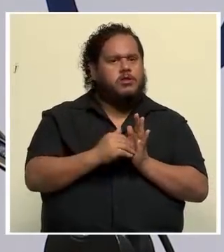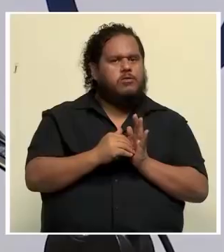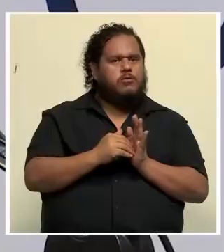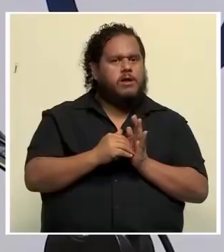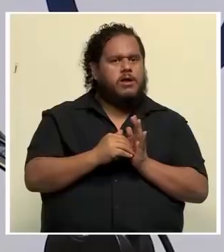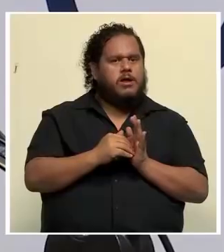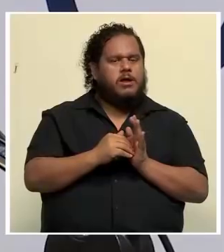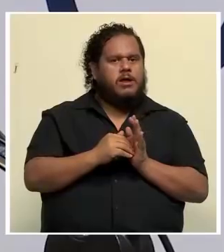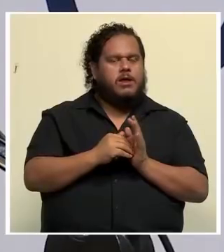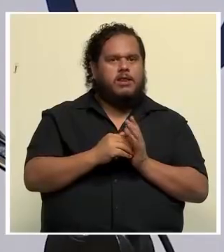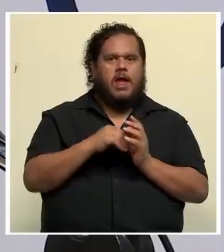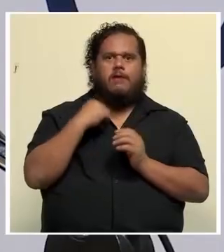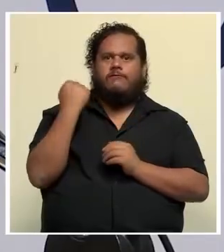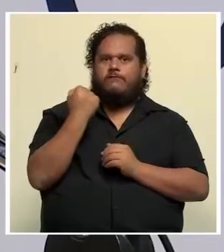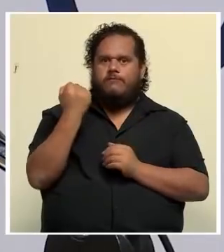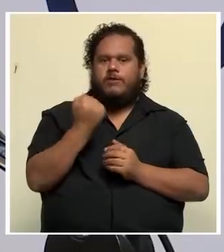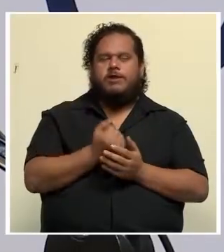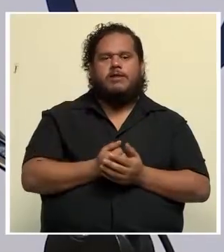tan